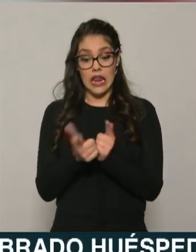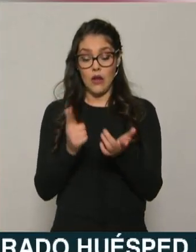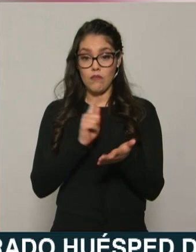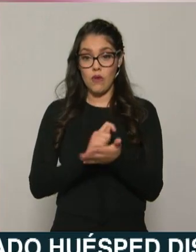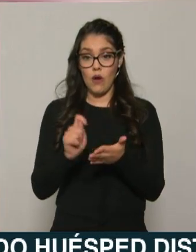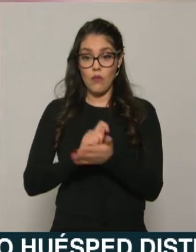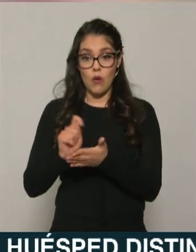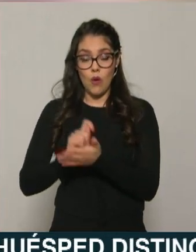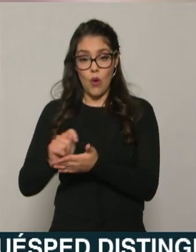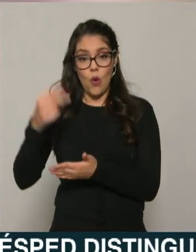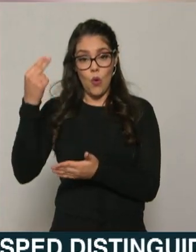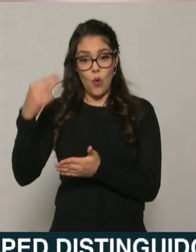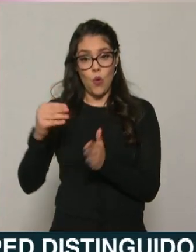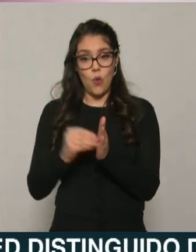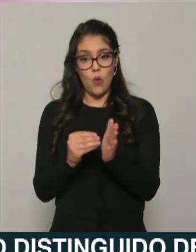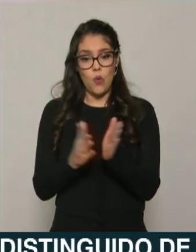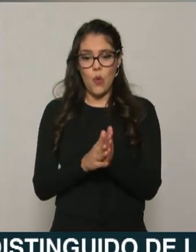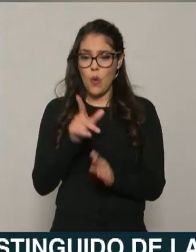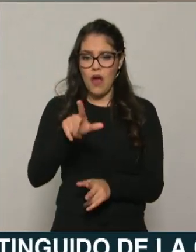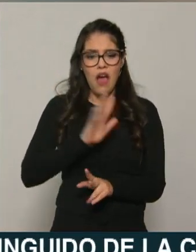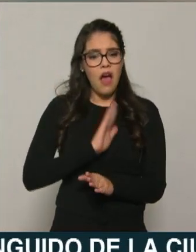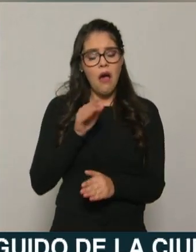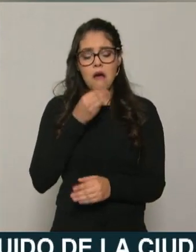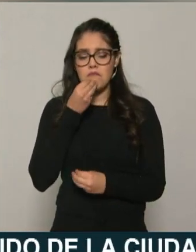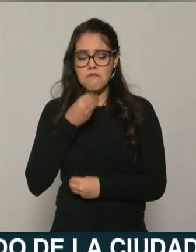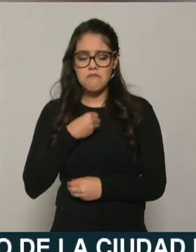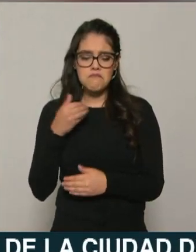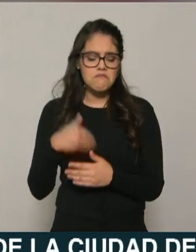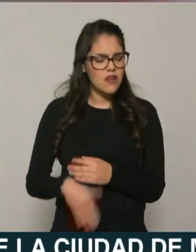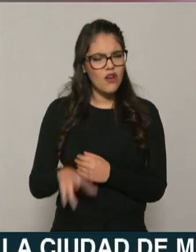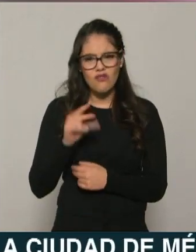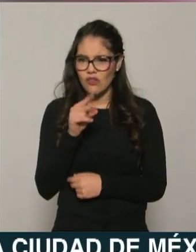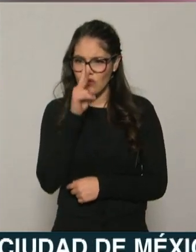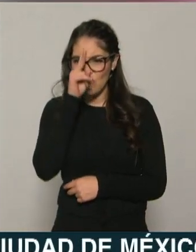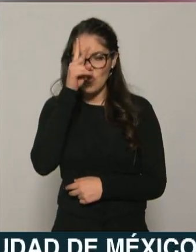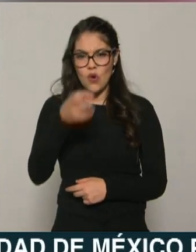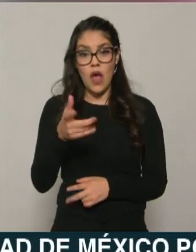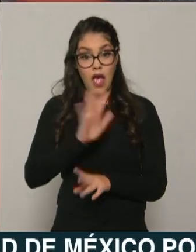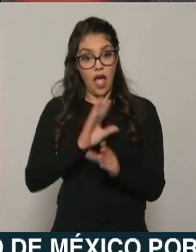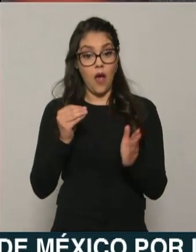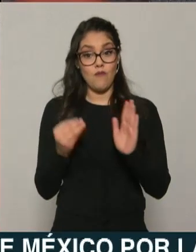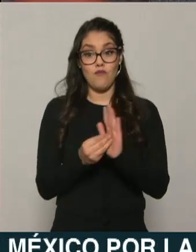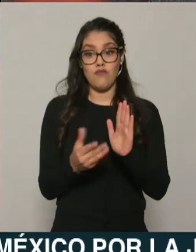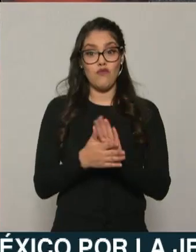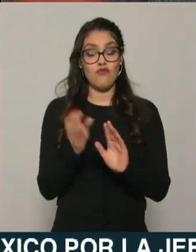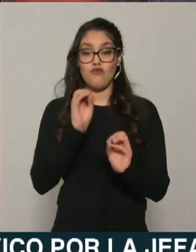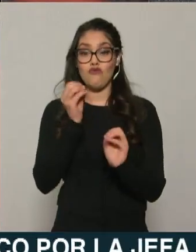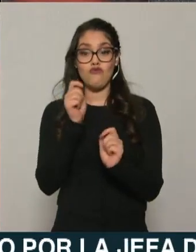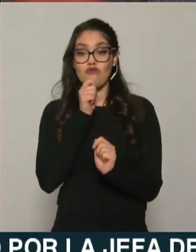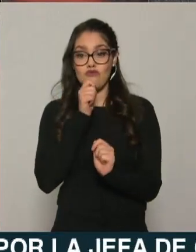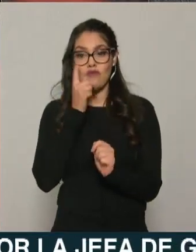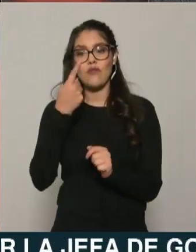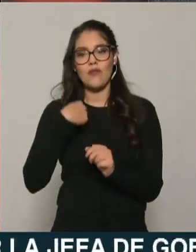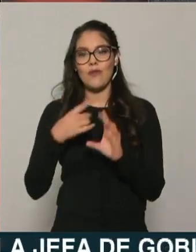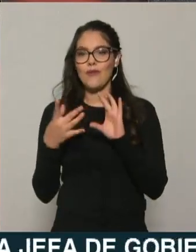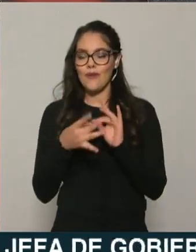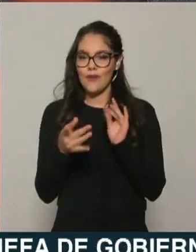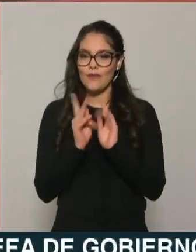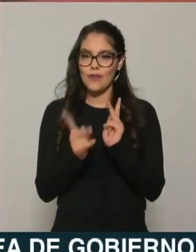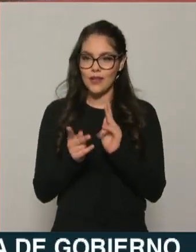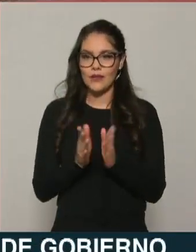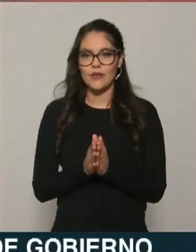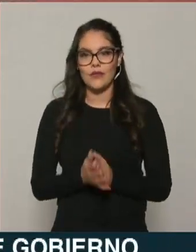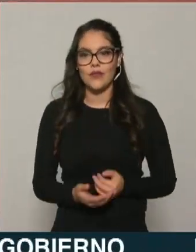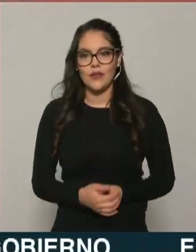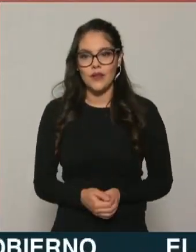libro que se llama No te rindas? ¿Qué nos cuentas en este libro? Aún no lo tienes publicado, pero tienes grandes planes para él. Platícanos.